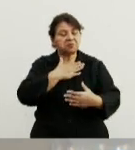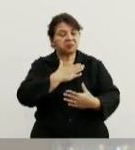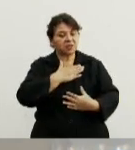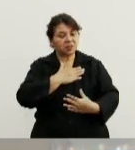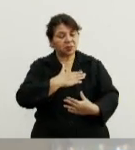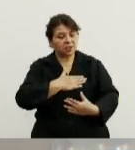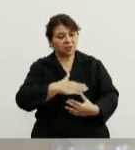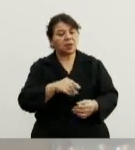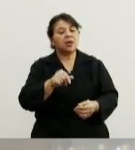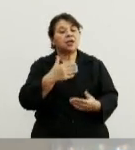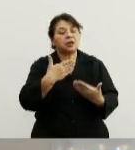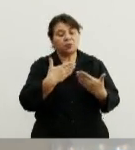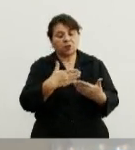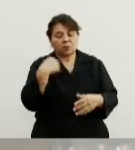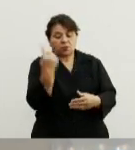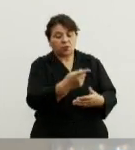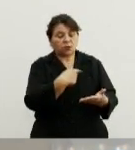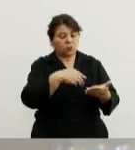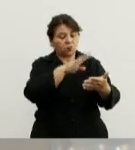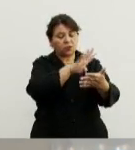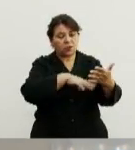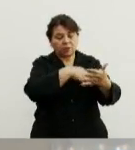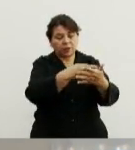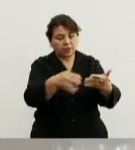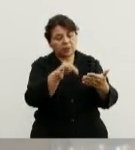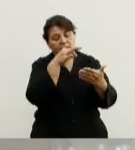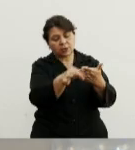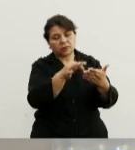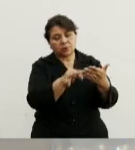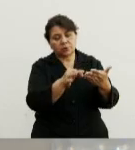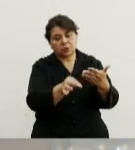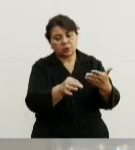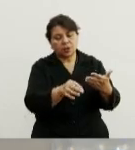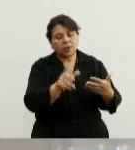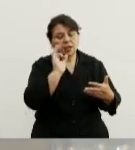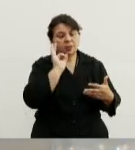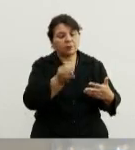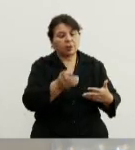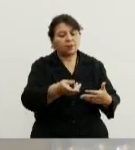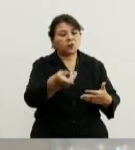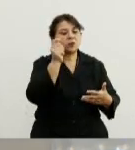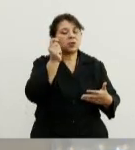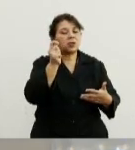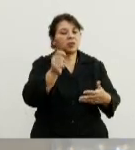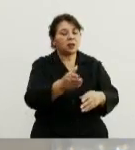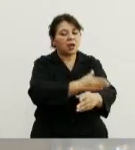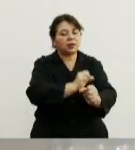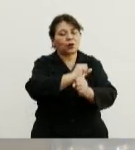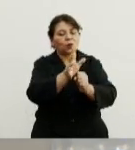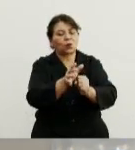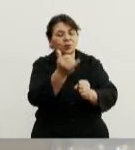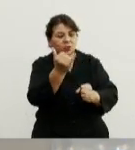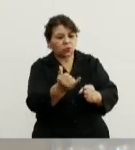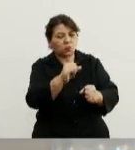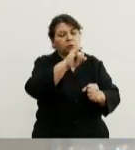de aquellas personas que padecen o padecieron o esté probablemente pueden llegar a tener comida eso es